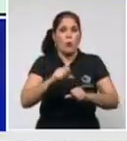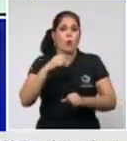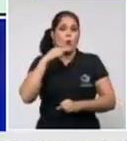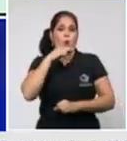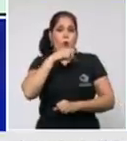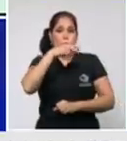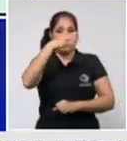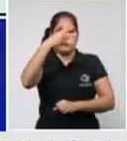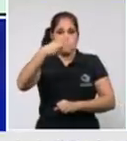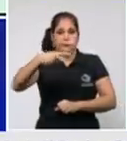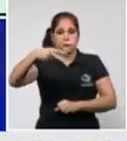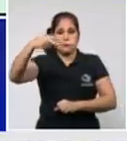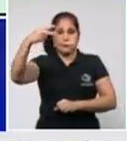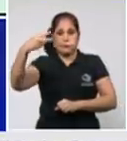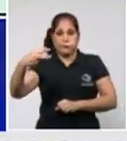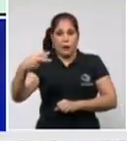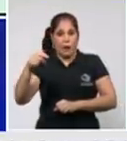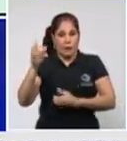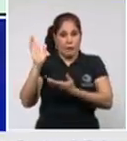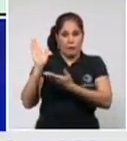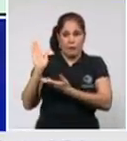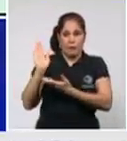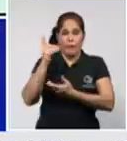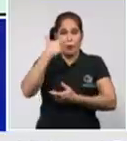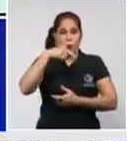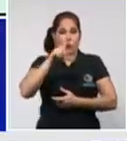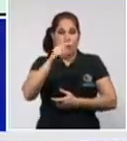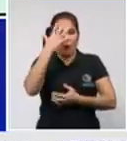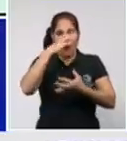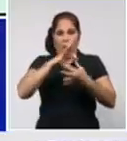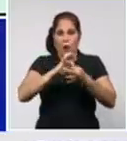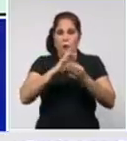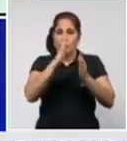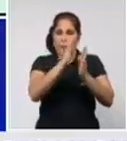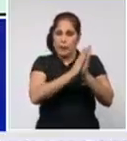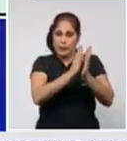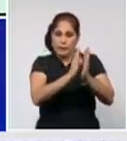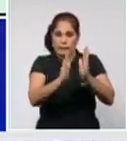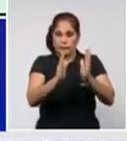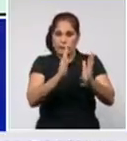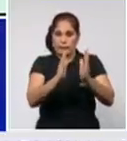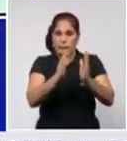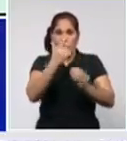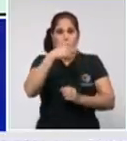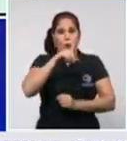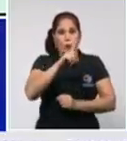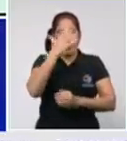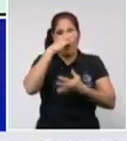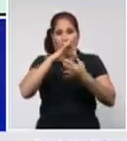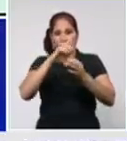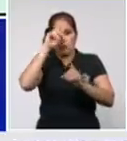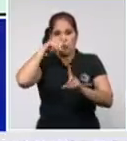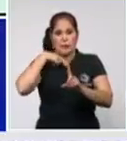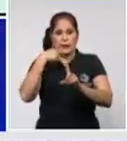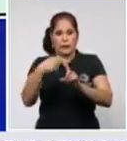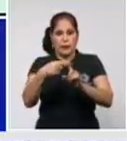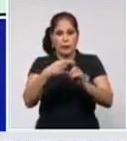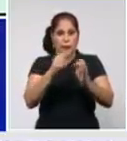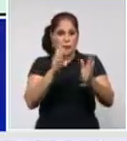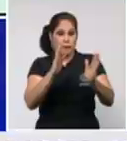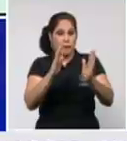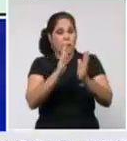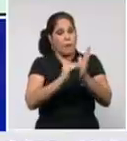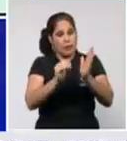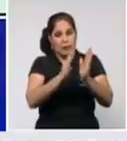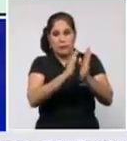ven, julio y agosto, que fueron julio, agosto y septiembre, meses en que tuvimos